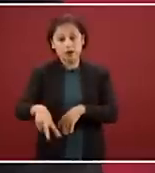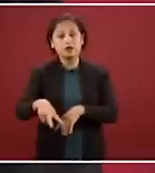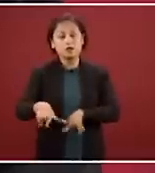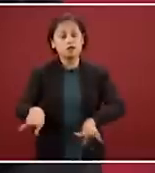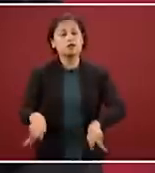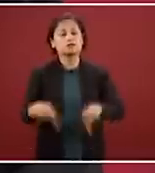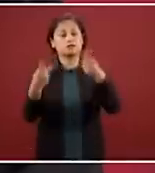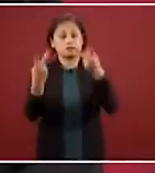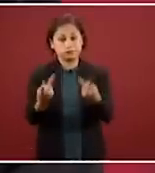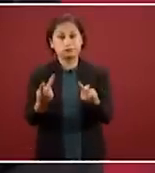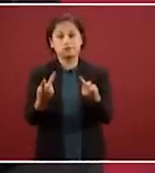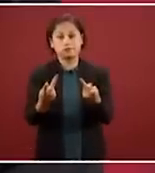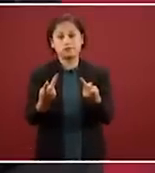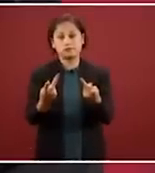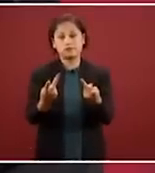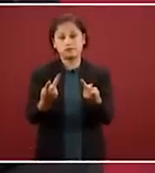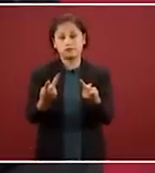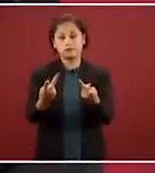pueden ser